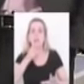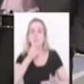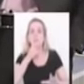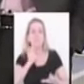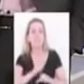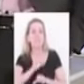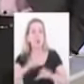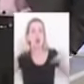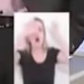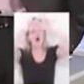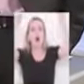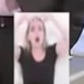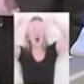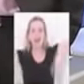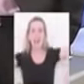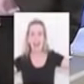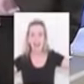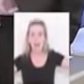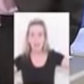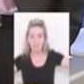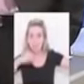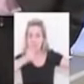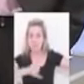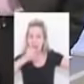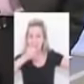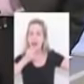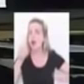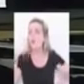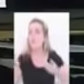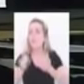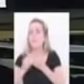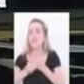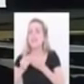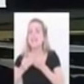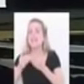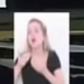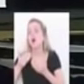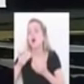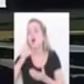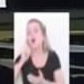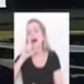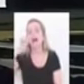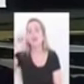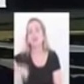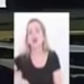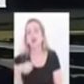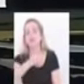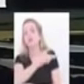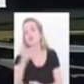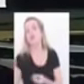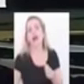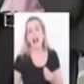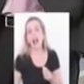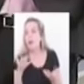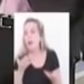megaestructura como muchos organismos que a lo largo de los años fueron hasta inventando la gerencia transferencia transferencia